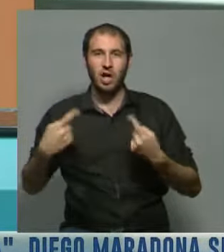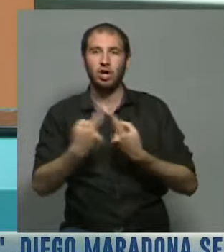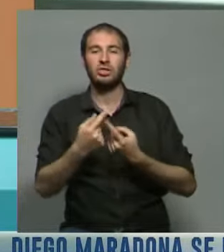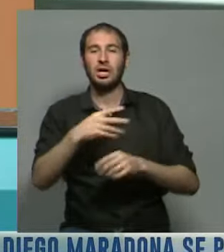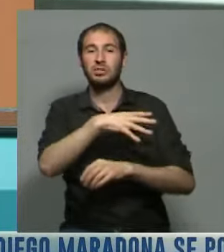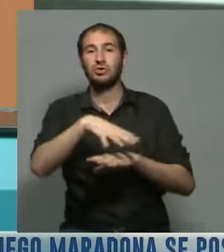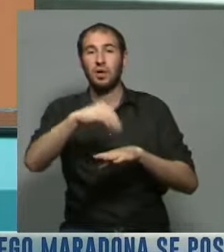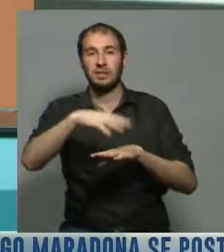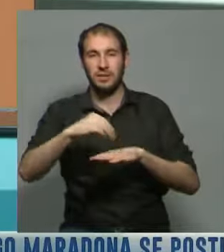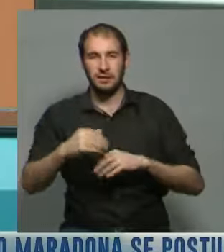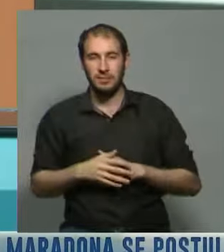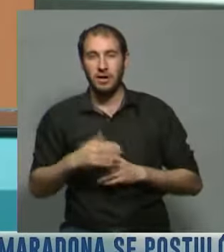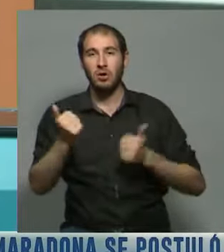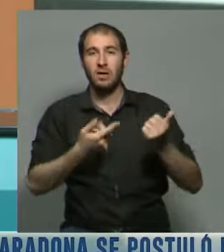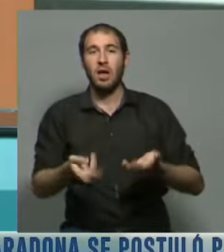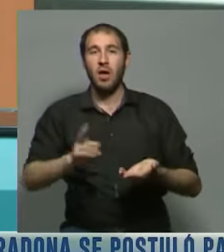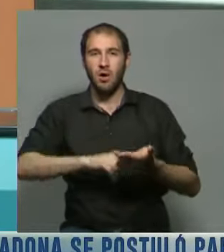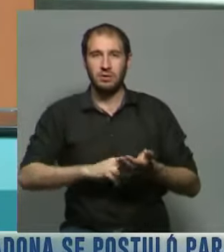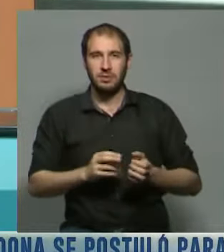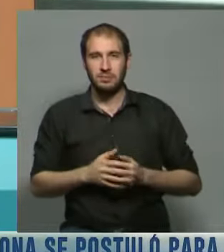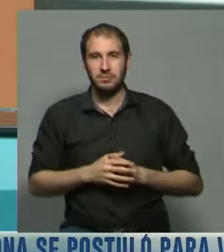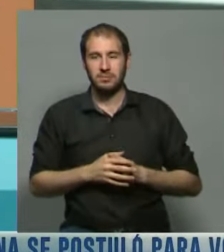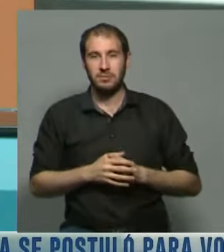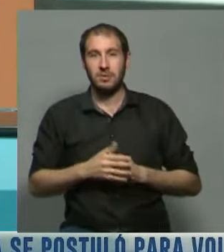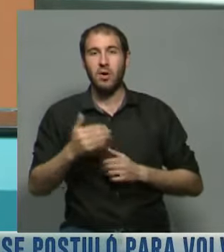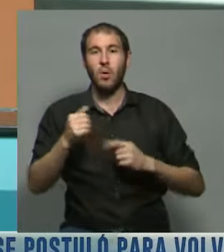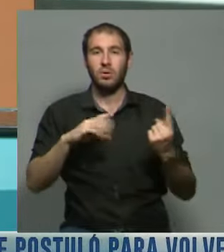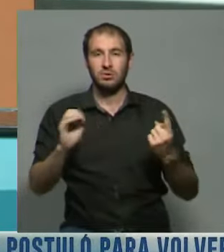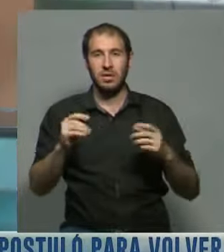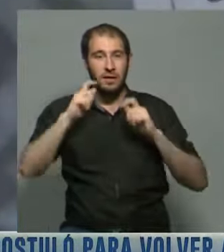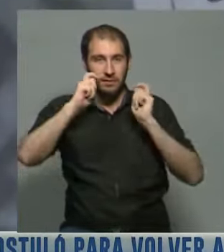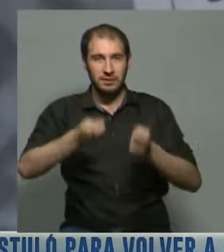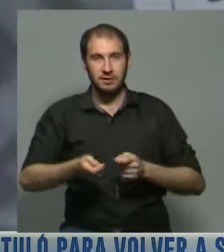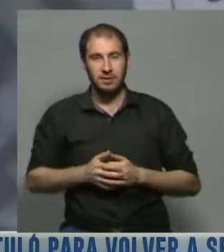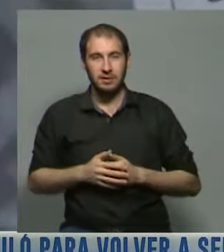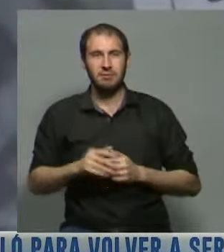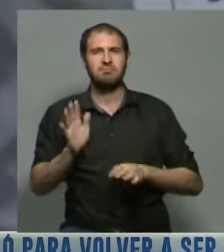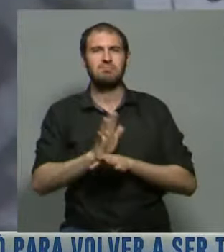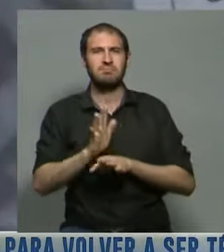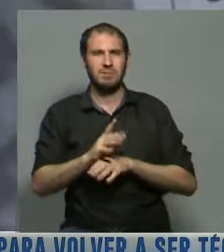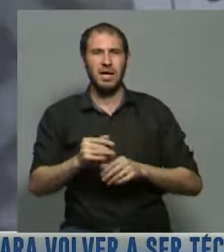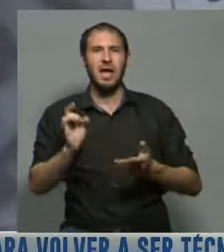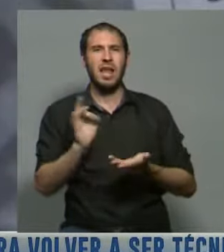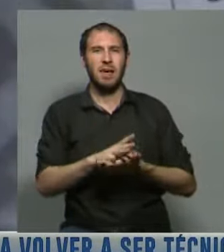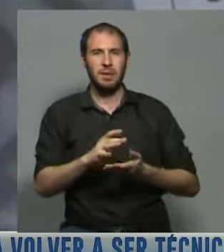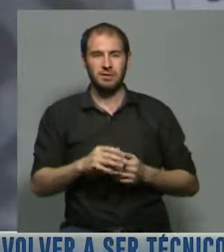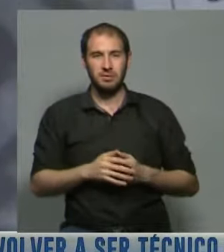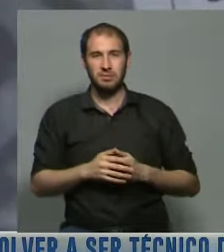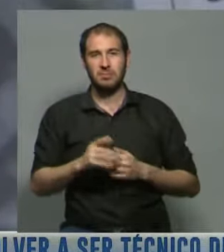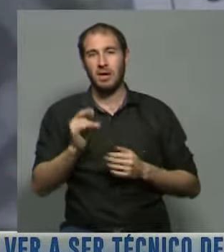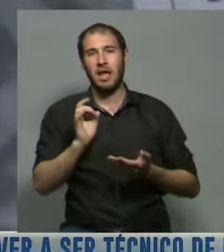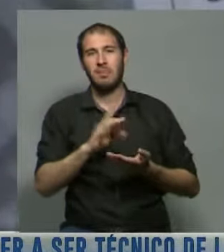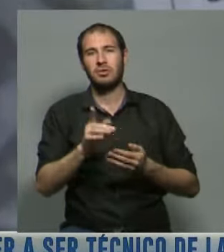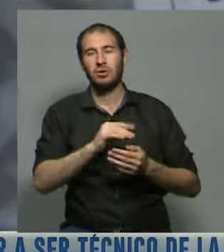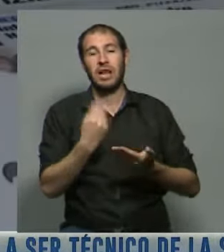Suecia, el partido de vuelta de repechaje que había perdido 1-0 justamente en condición de visitante. Esto significó la eliminación, y la, mejor dicho, no eliminación,